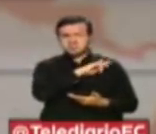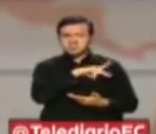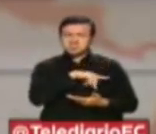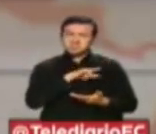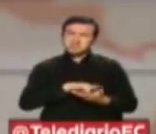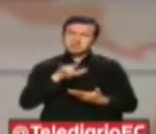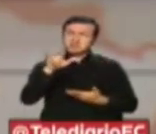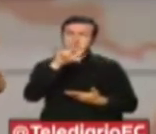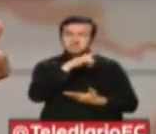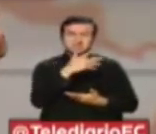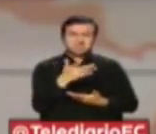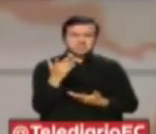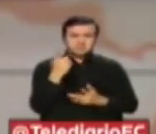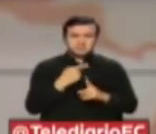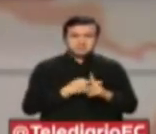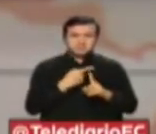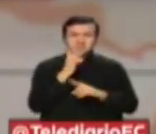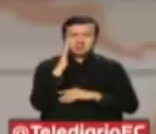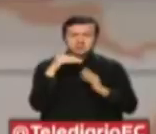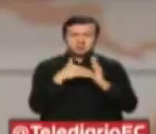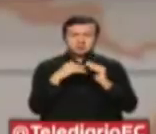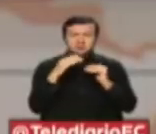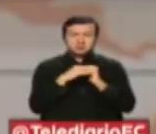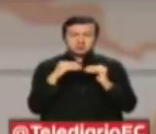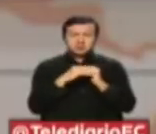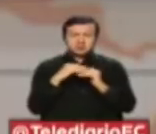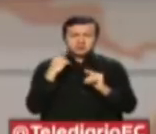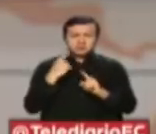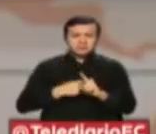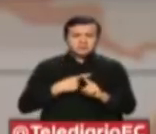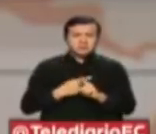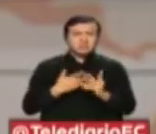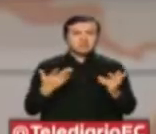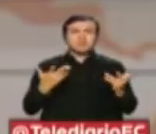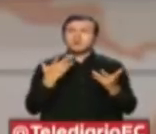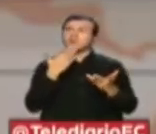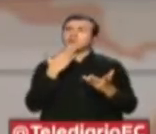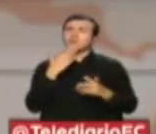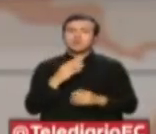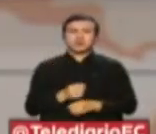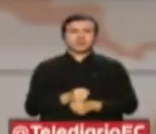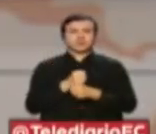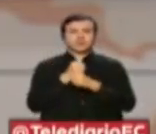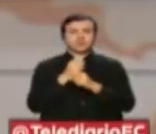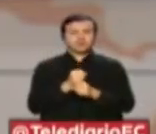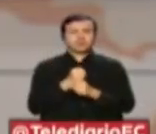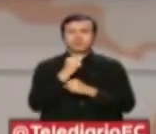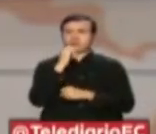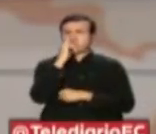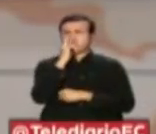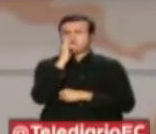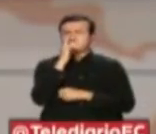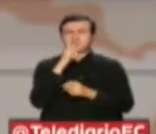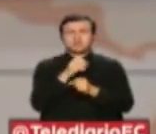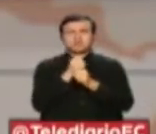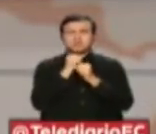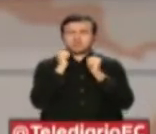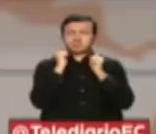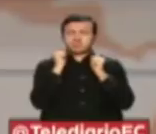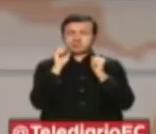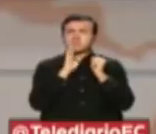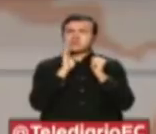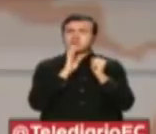el país y sólo recibe una pensión de cinco mil dólares mensuales como puede tener una seguridad de tan de tan alto costo en